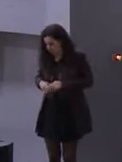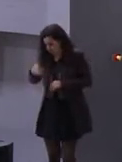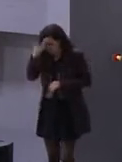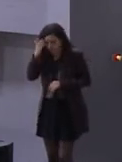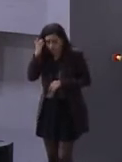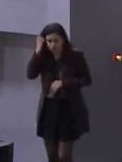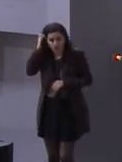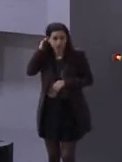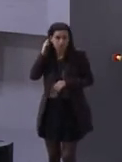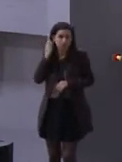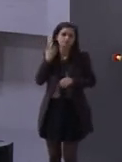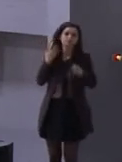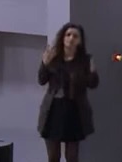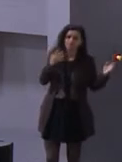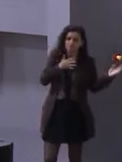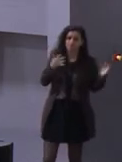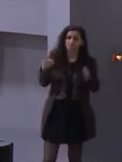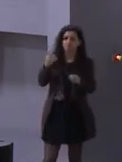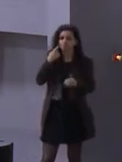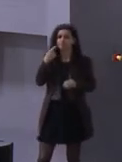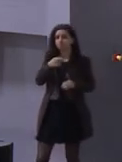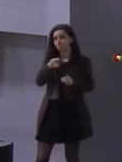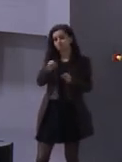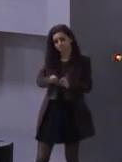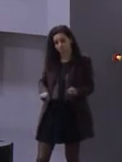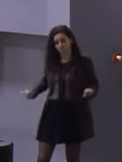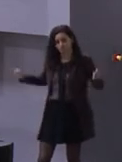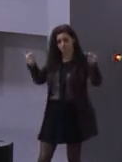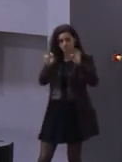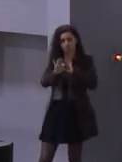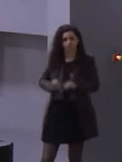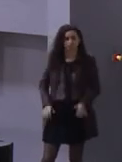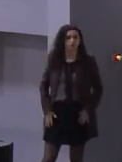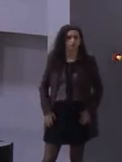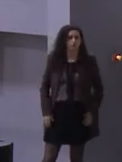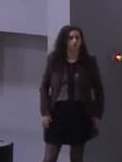92.848. ¿Sí? Entonces, ahí esto es clarísimo.